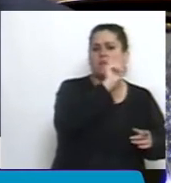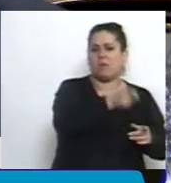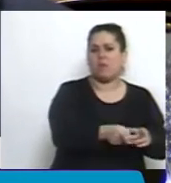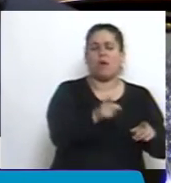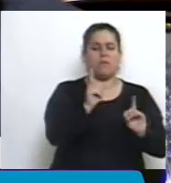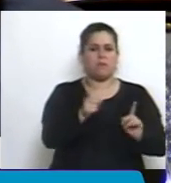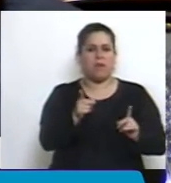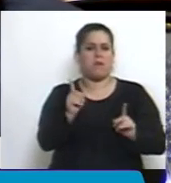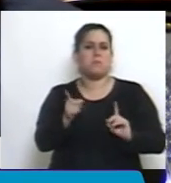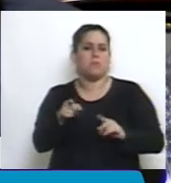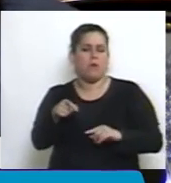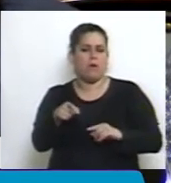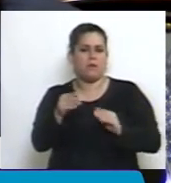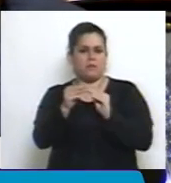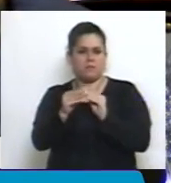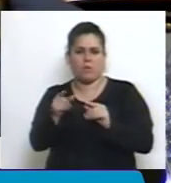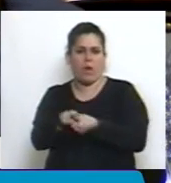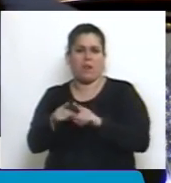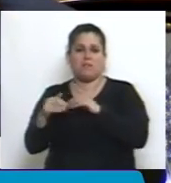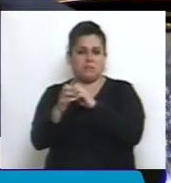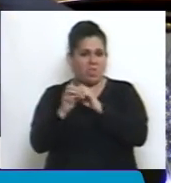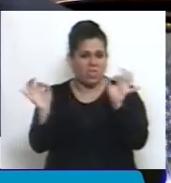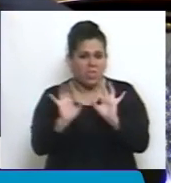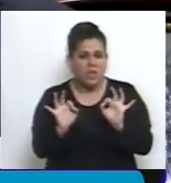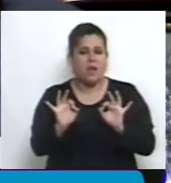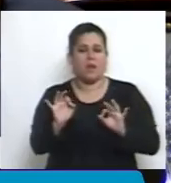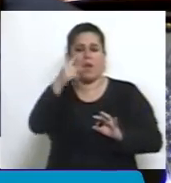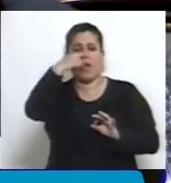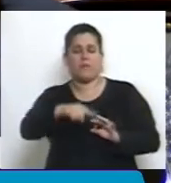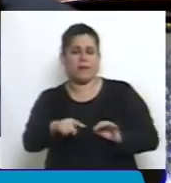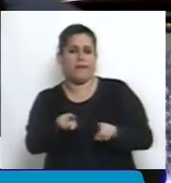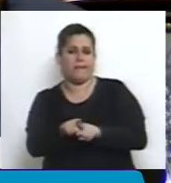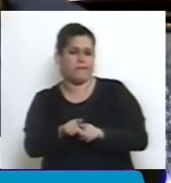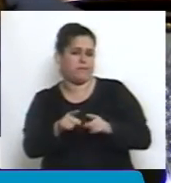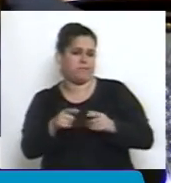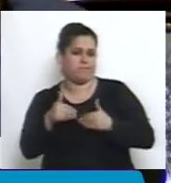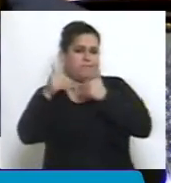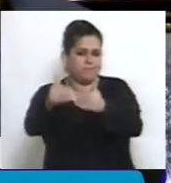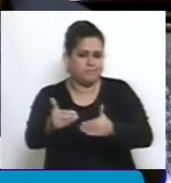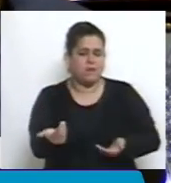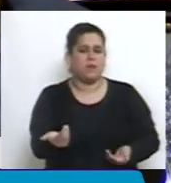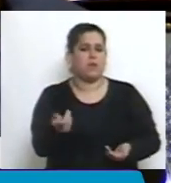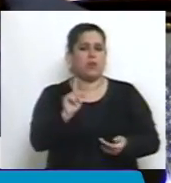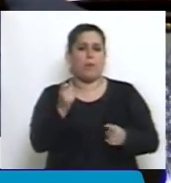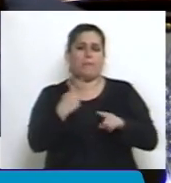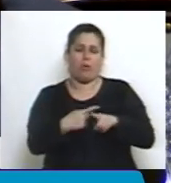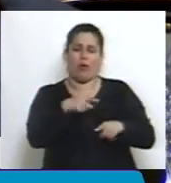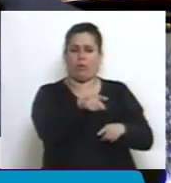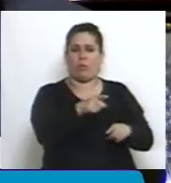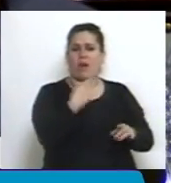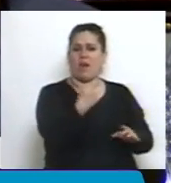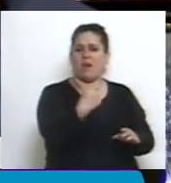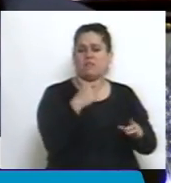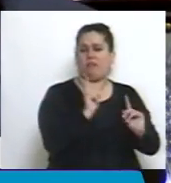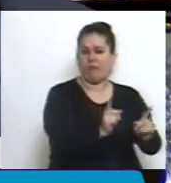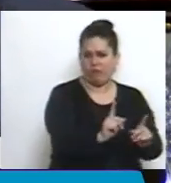de la causa que motivó esta cesión, que fue afrontar un déficit previsional y no para el sostenimiento de la ANSES,